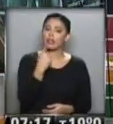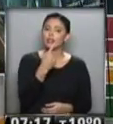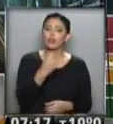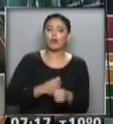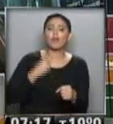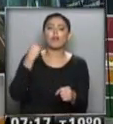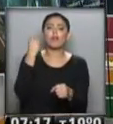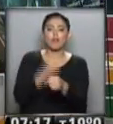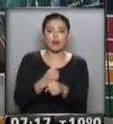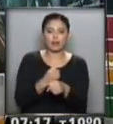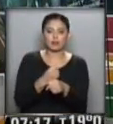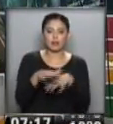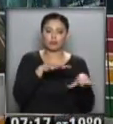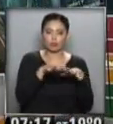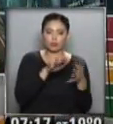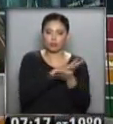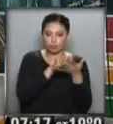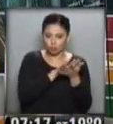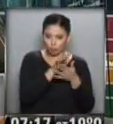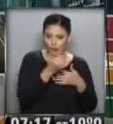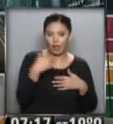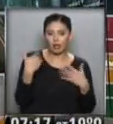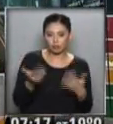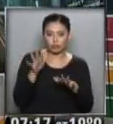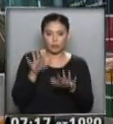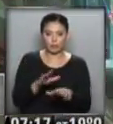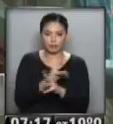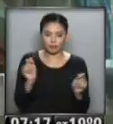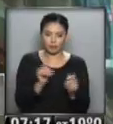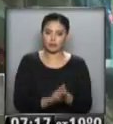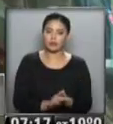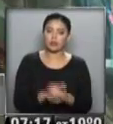extenderá hasta que este grave problema sea totalmente